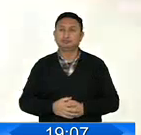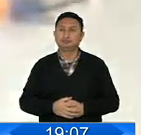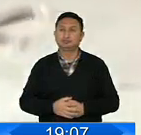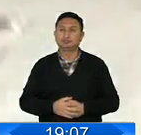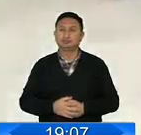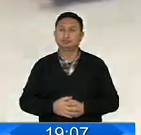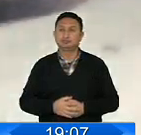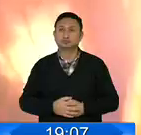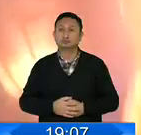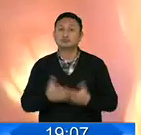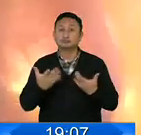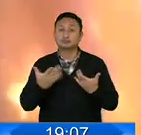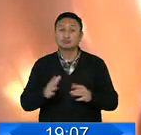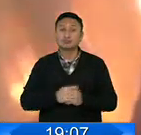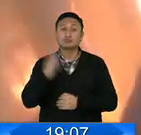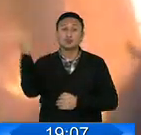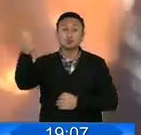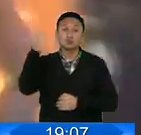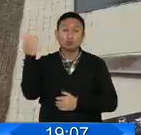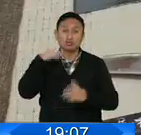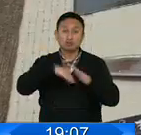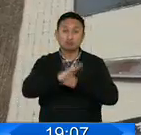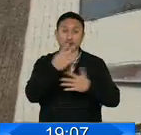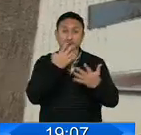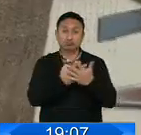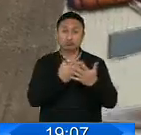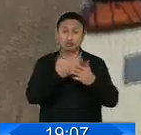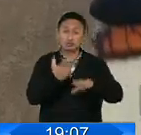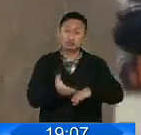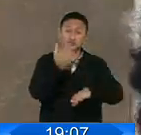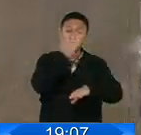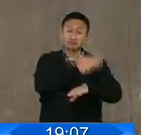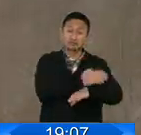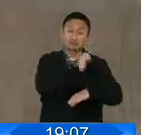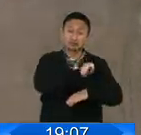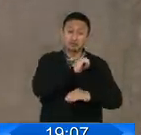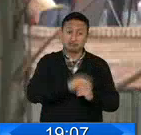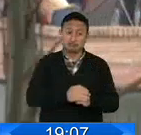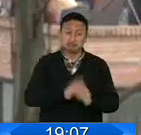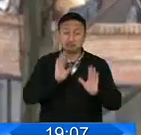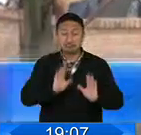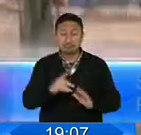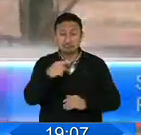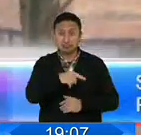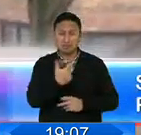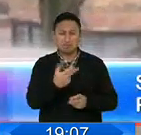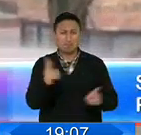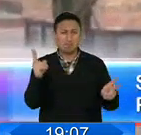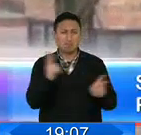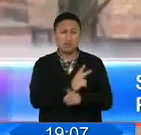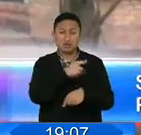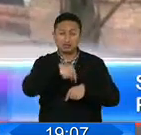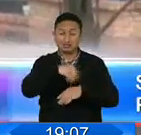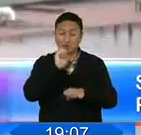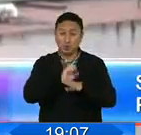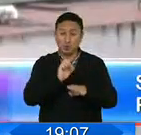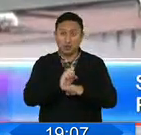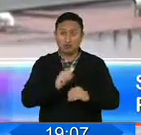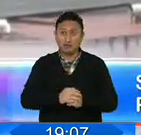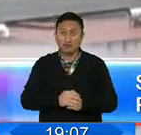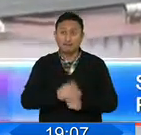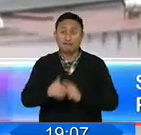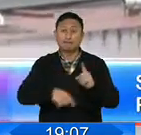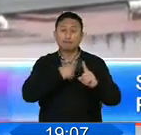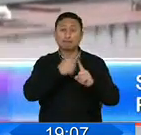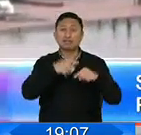Después de la emergencia carcelaria que vivió el país semanas atrás, considerada una de las peores de la historia en el Ecuador, sumado al nivel